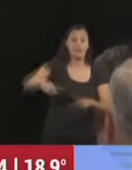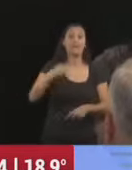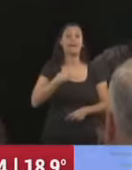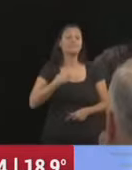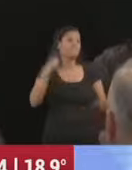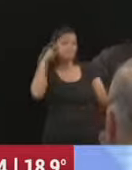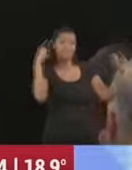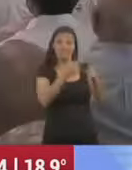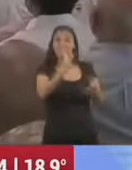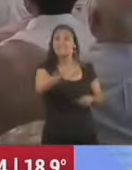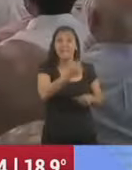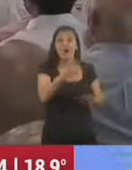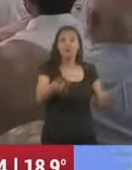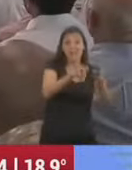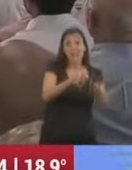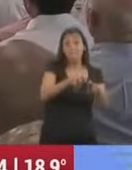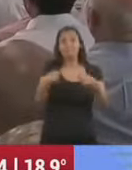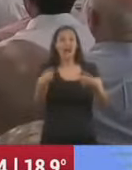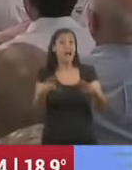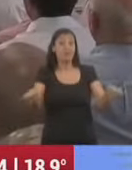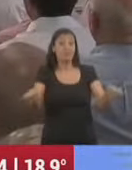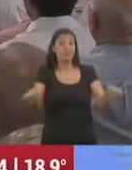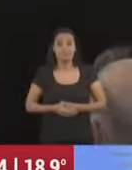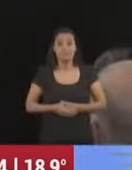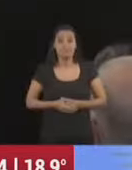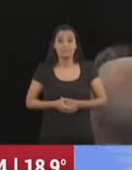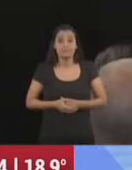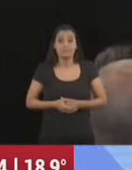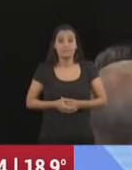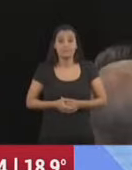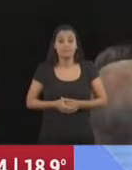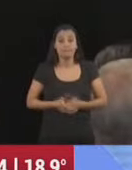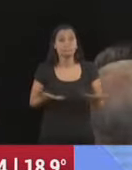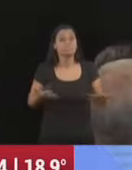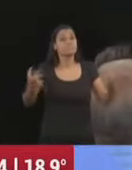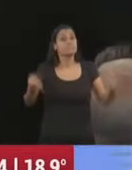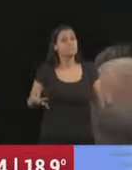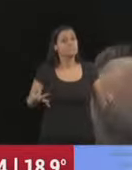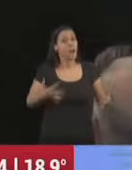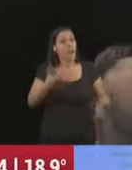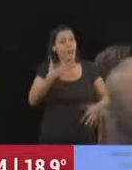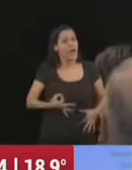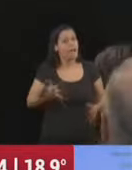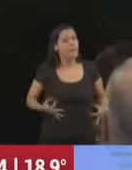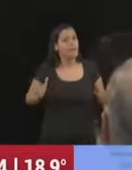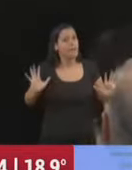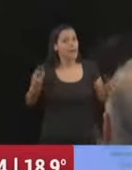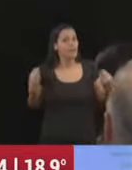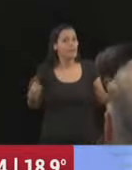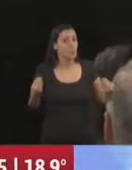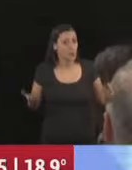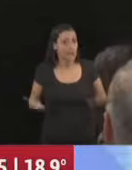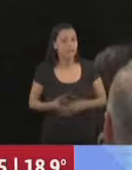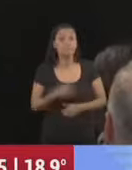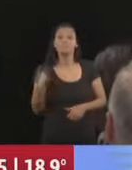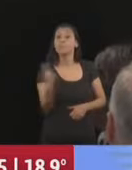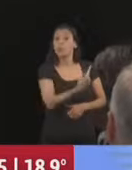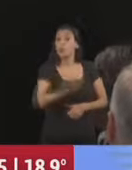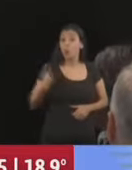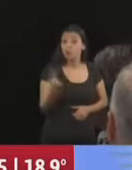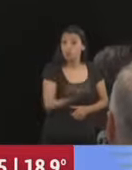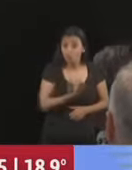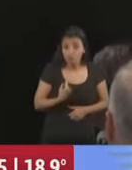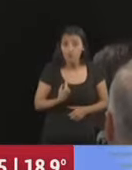allá de cómo se ha lavado en el camino, hay un montón de leyes, algunas incluso que fueron diseñadas por el Ministerio